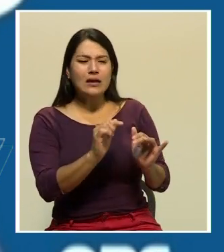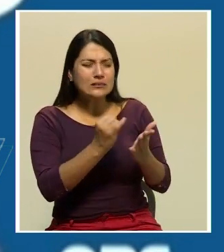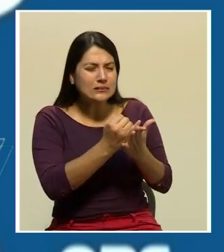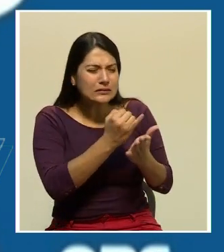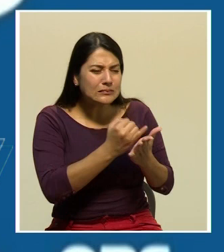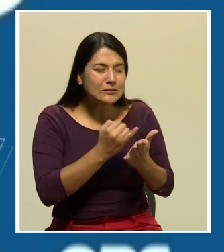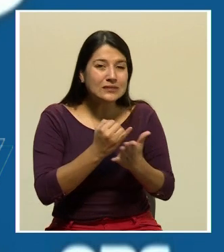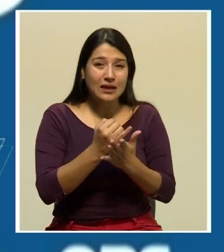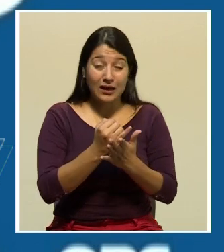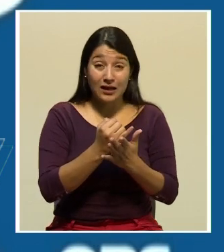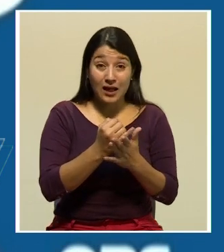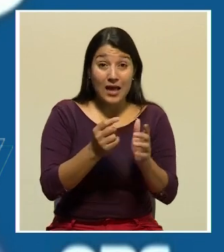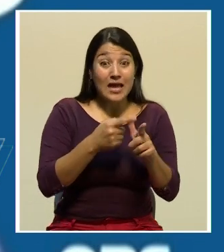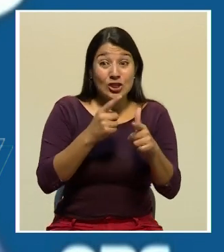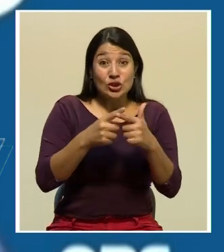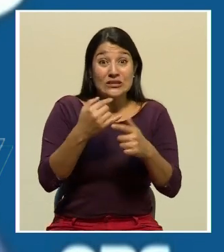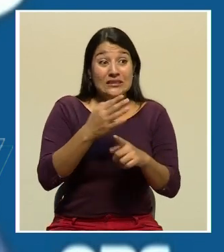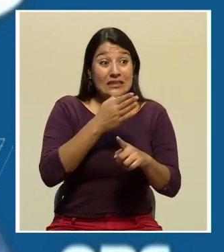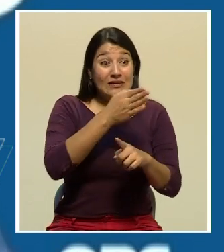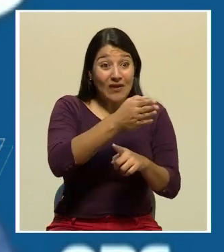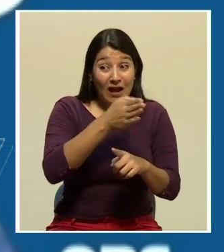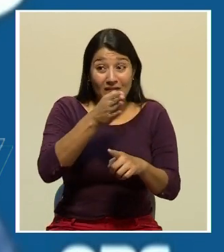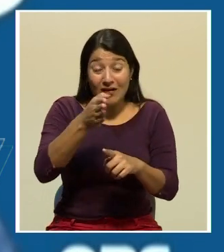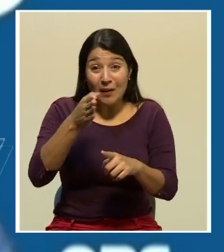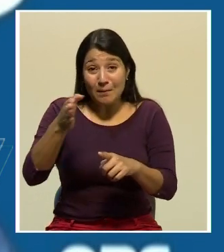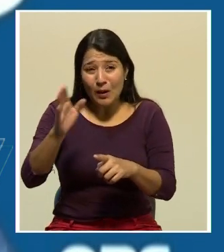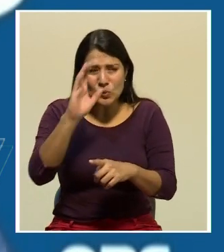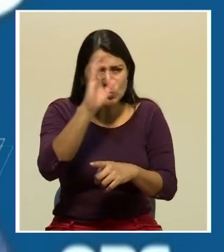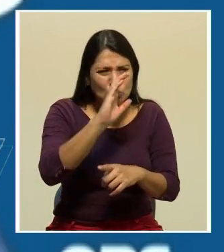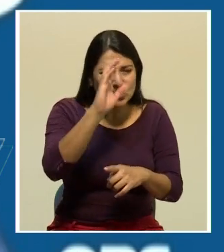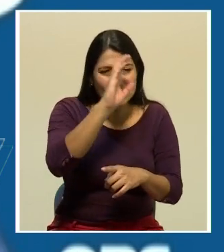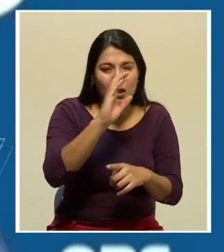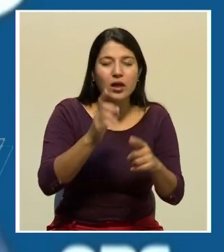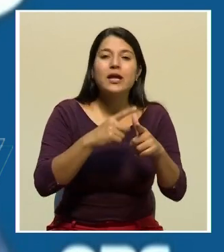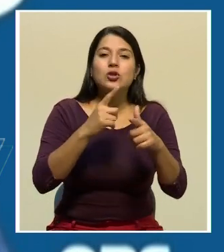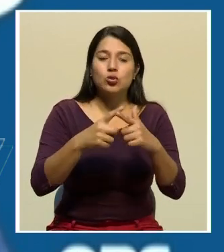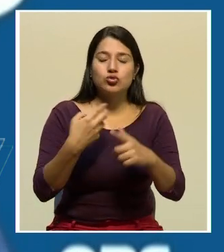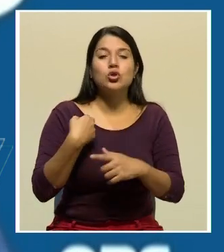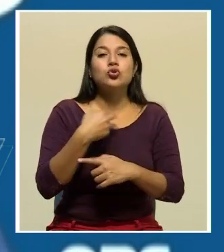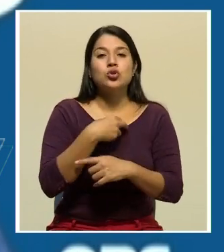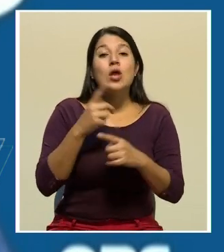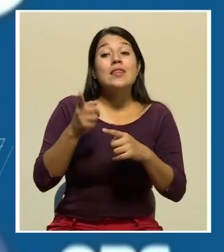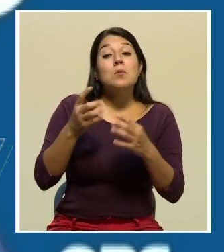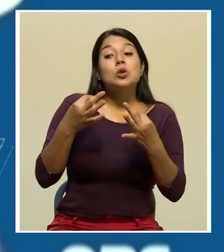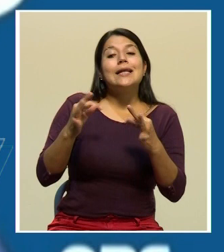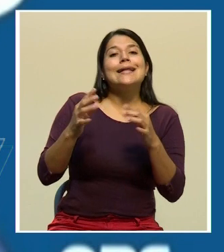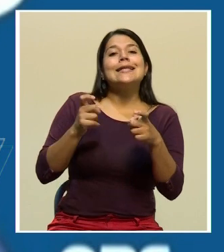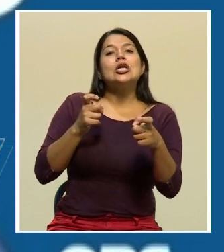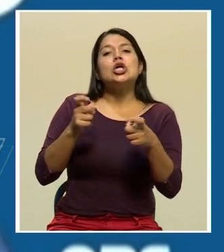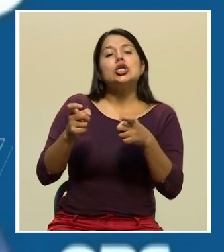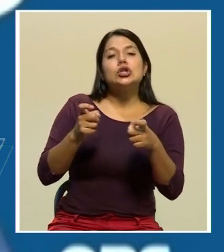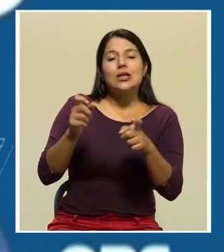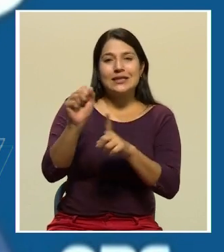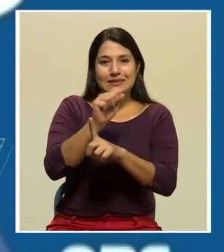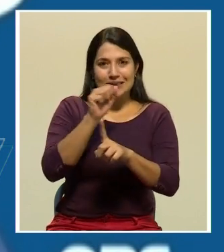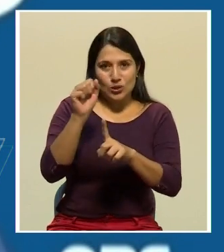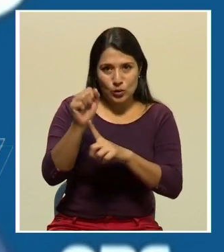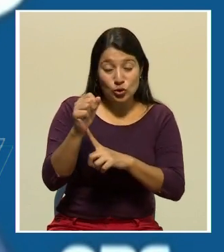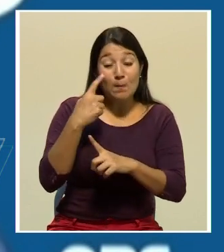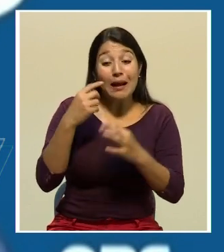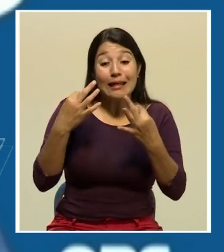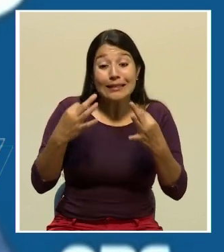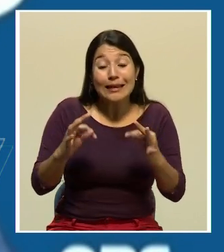estas estrategias, nosotros tenemos que hacerle contención a esa transmisión comunitaria para poder